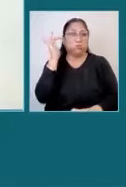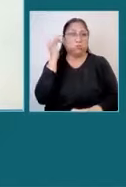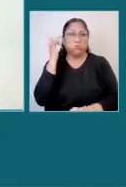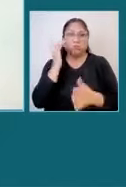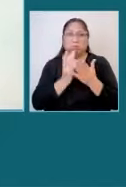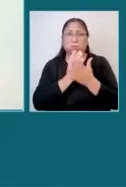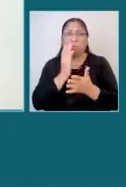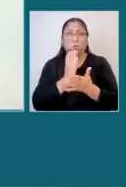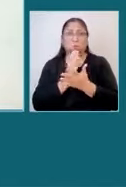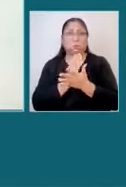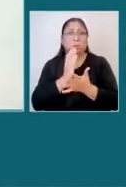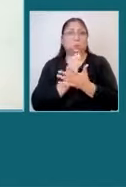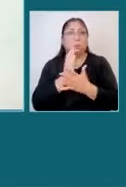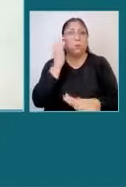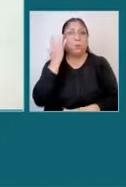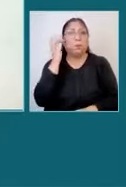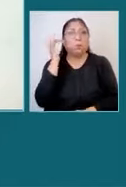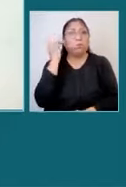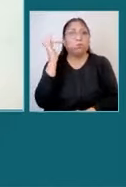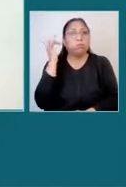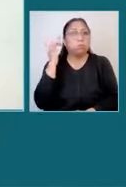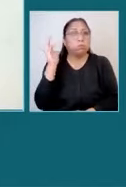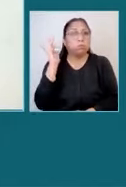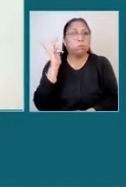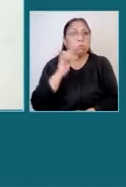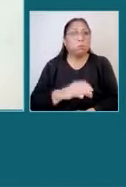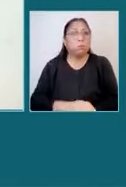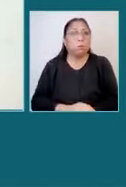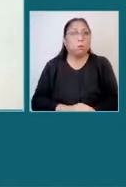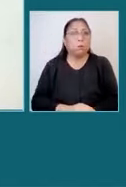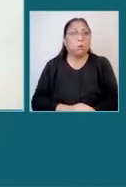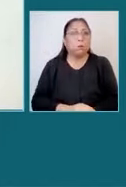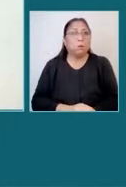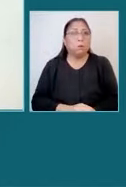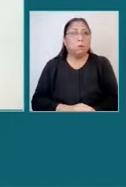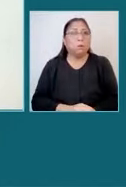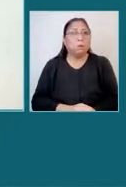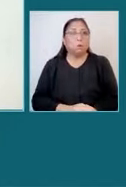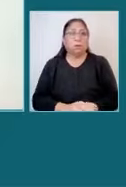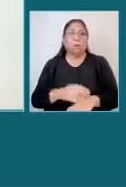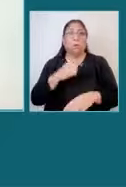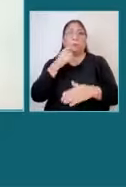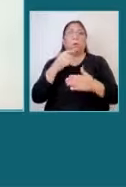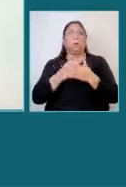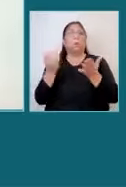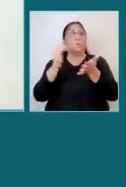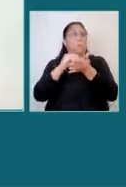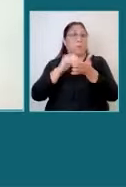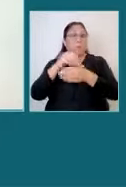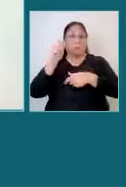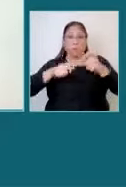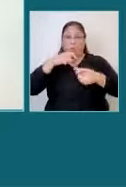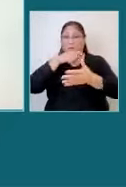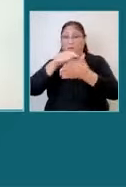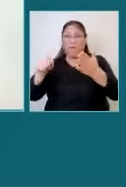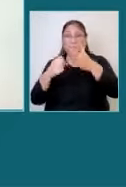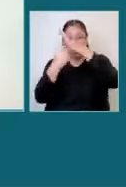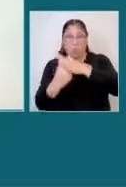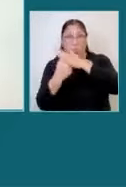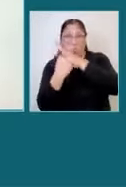Incluso la mitad de las veces que las víctimas logran bloquear a sus abusadores de ciberbullying, estos